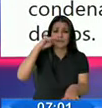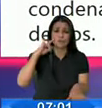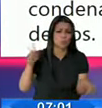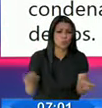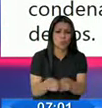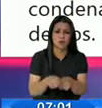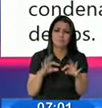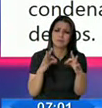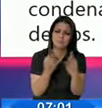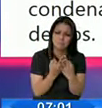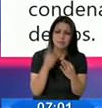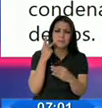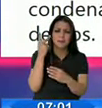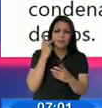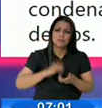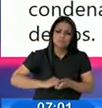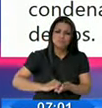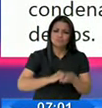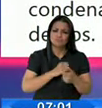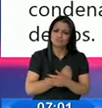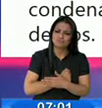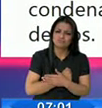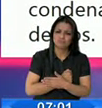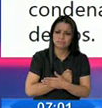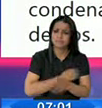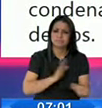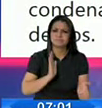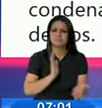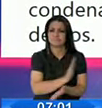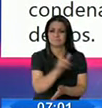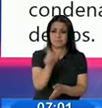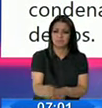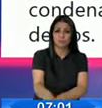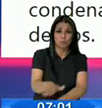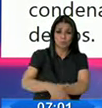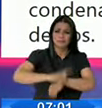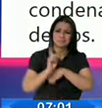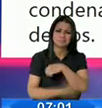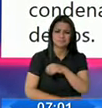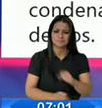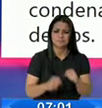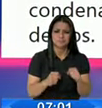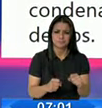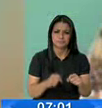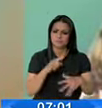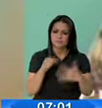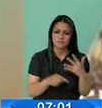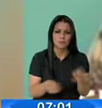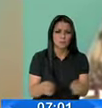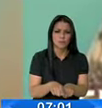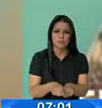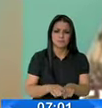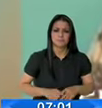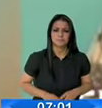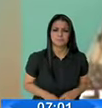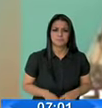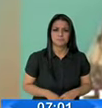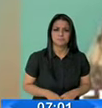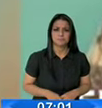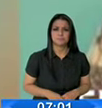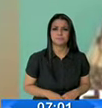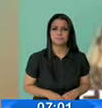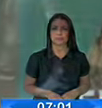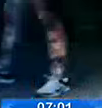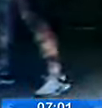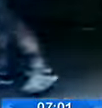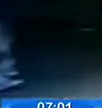Solidaridad con los familiares de la víctima y condena absoluta al cometimiento de estos delitos. En Quito informó Adriana